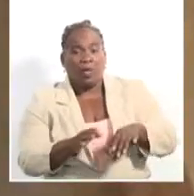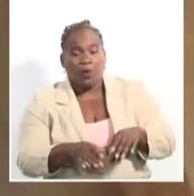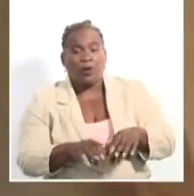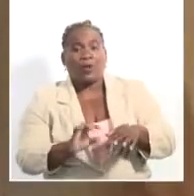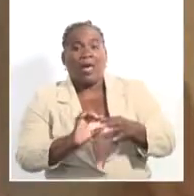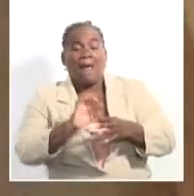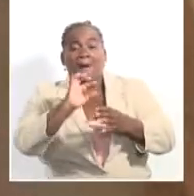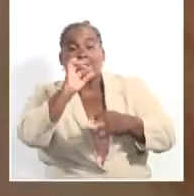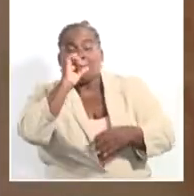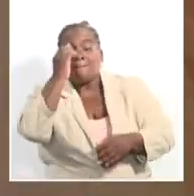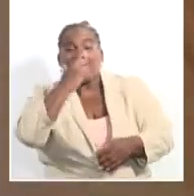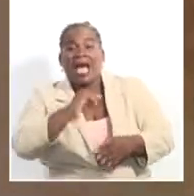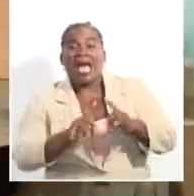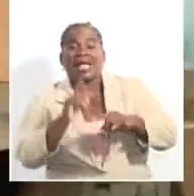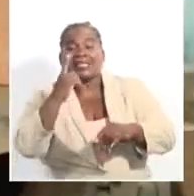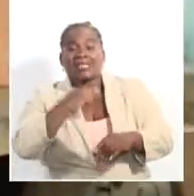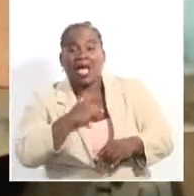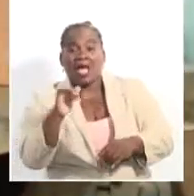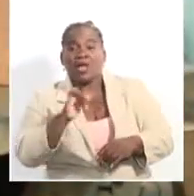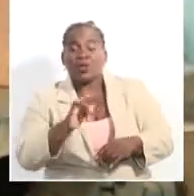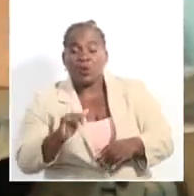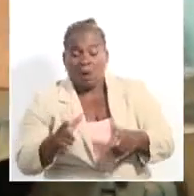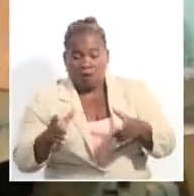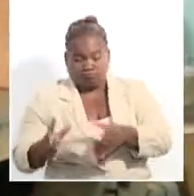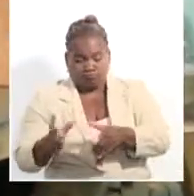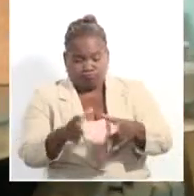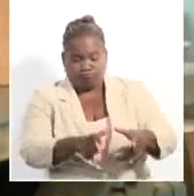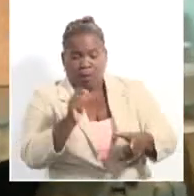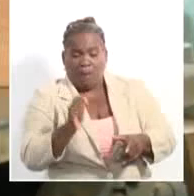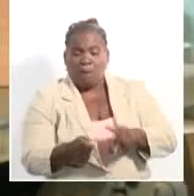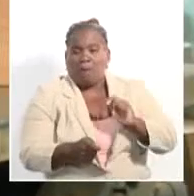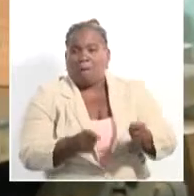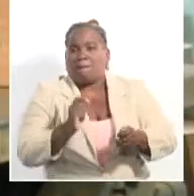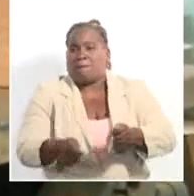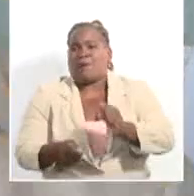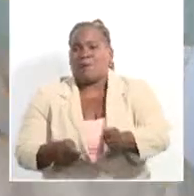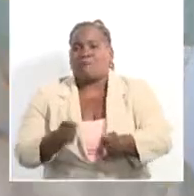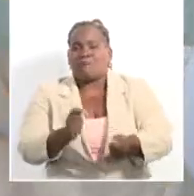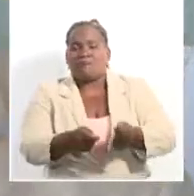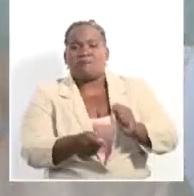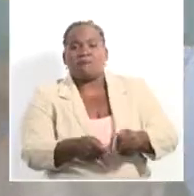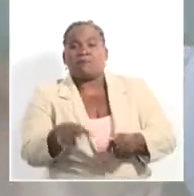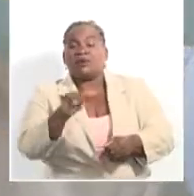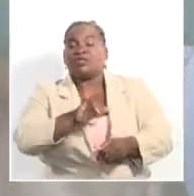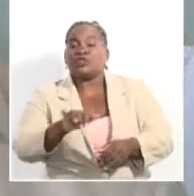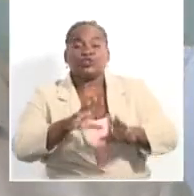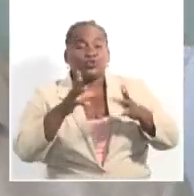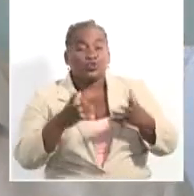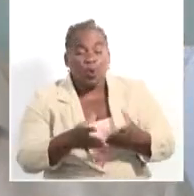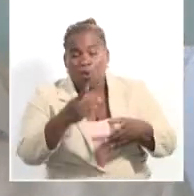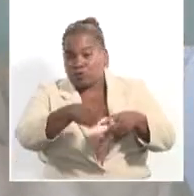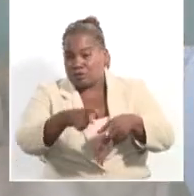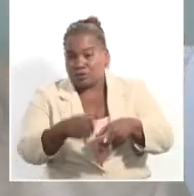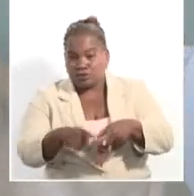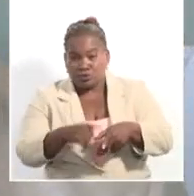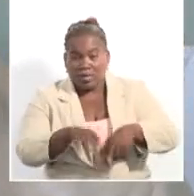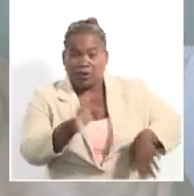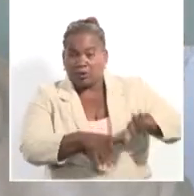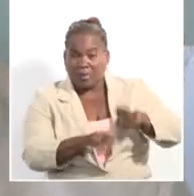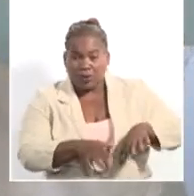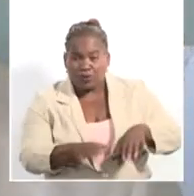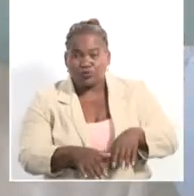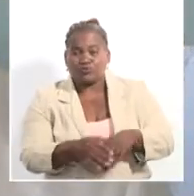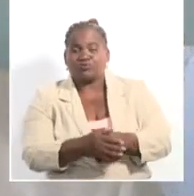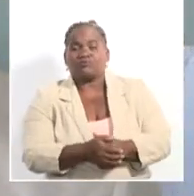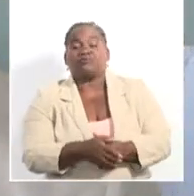y sobre todo del tema de los bongos, es decir, incrementando la producción de los instrumentos de percusión que tienen una mayor salida y